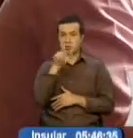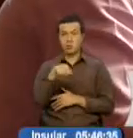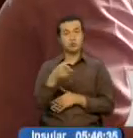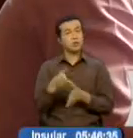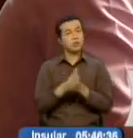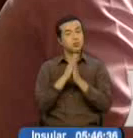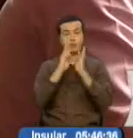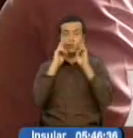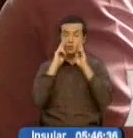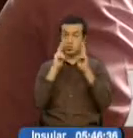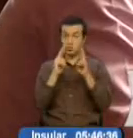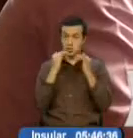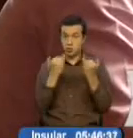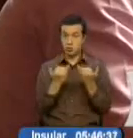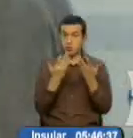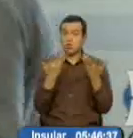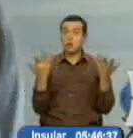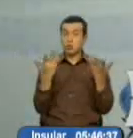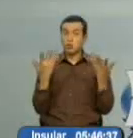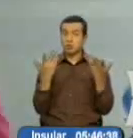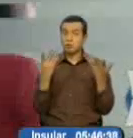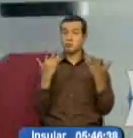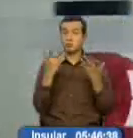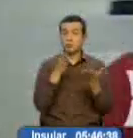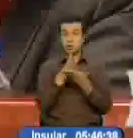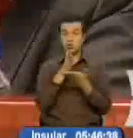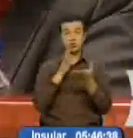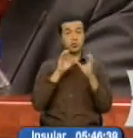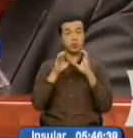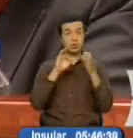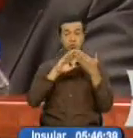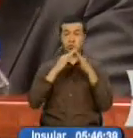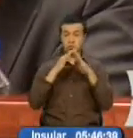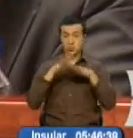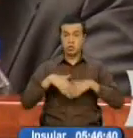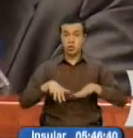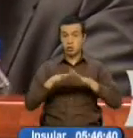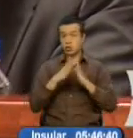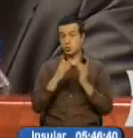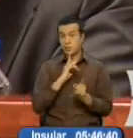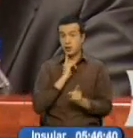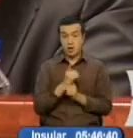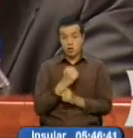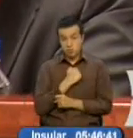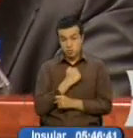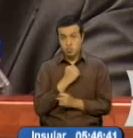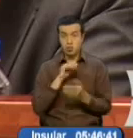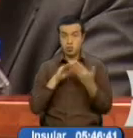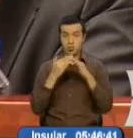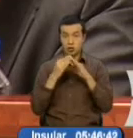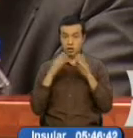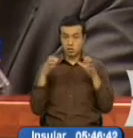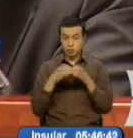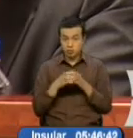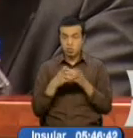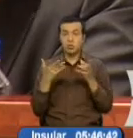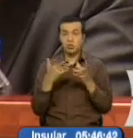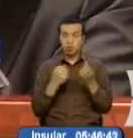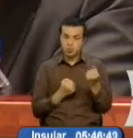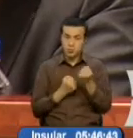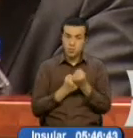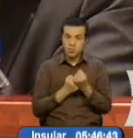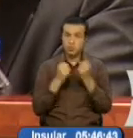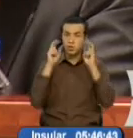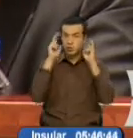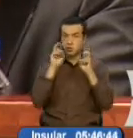pidió el reconocimiento en la actual legislación de los medios locales. Para eso estamos los medios de comunicación y los concesionarios, para generar aportes en